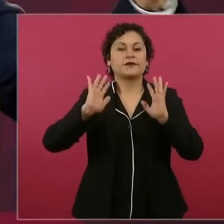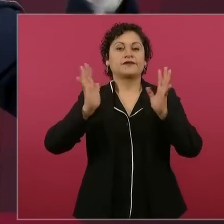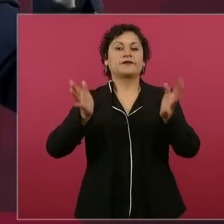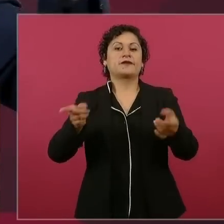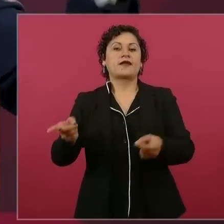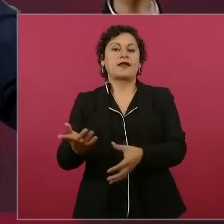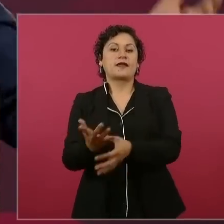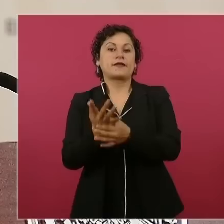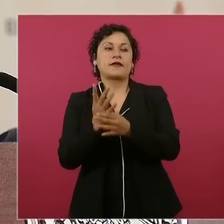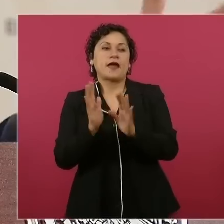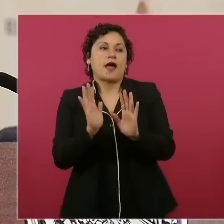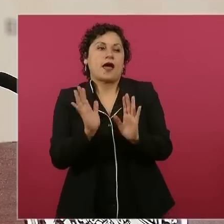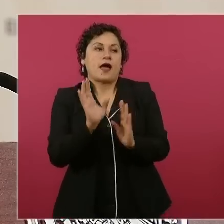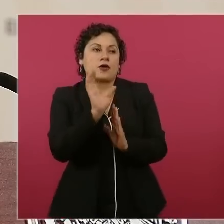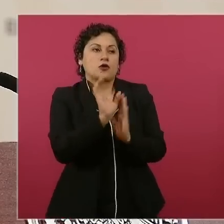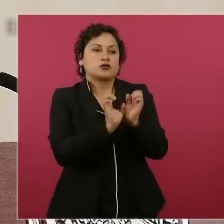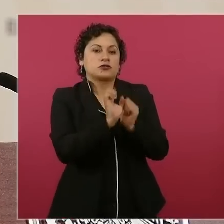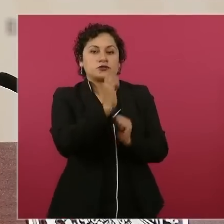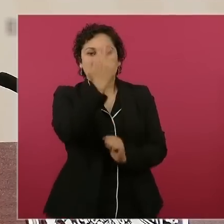que no violan la Constitución,